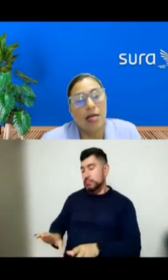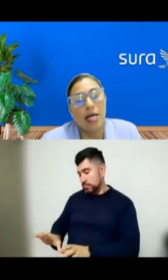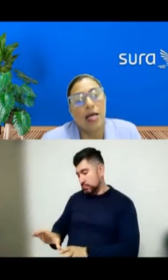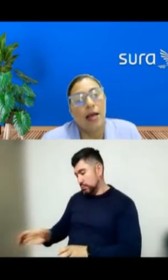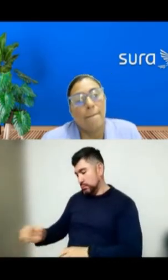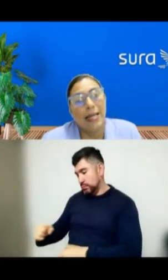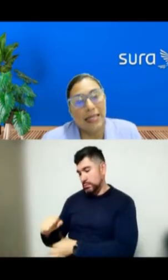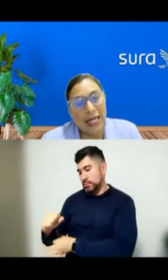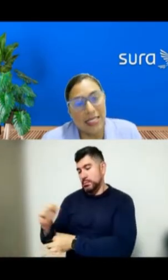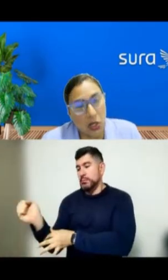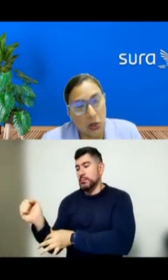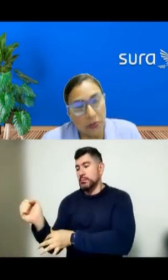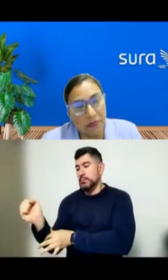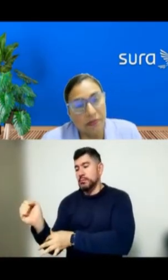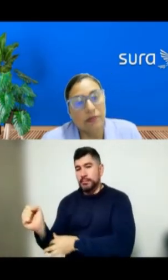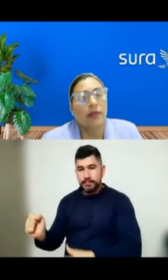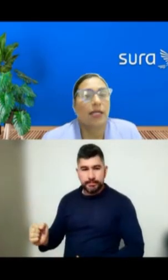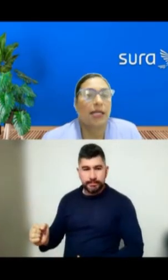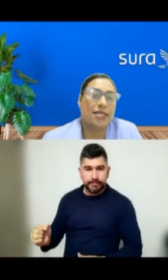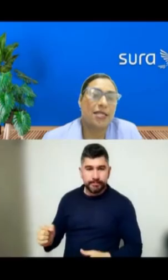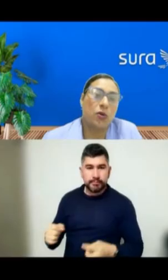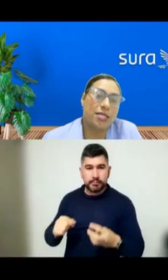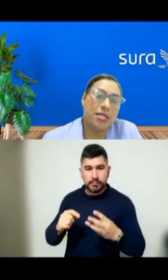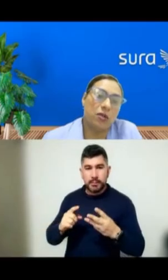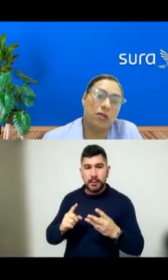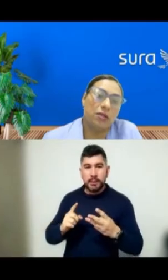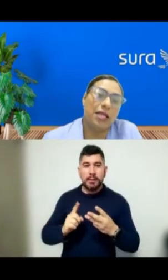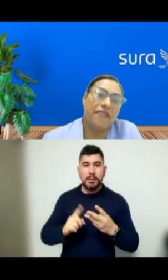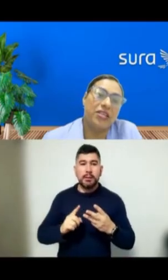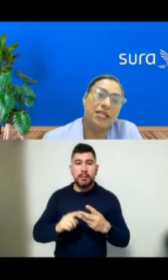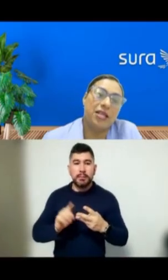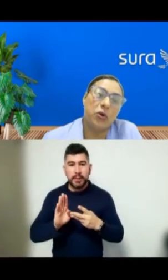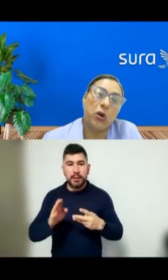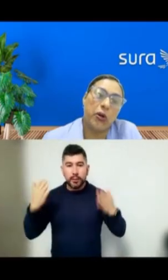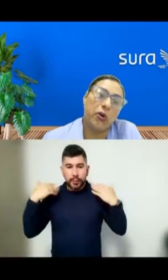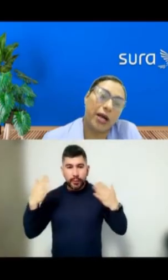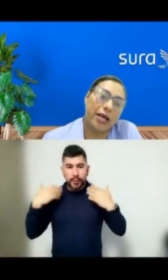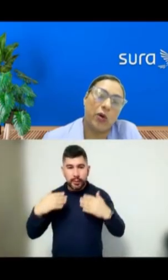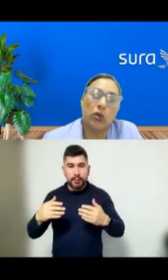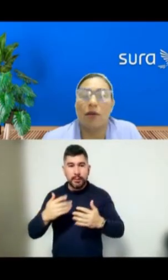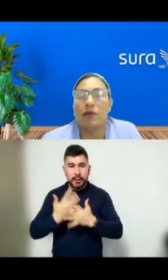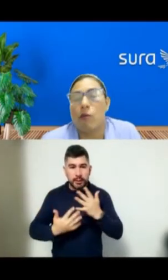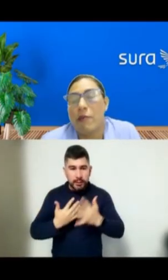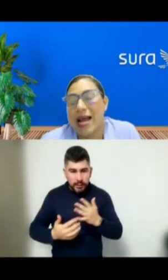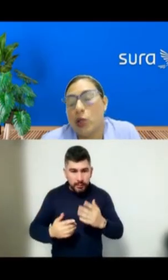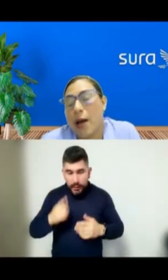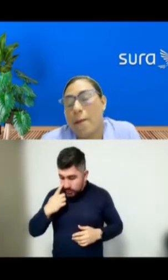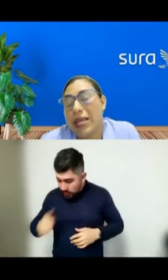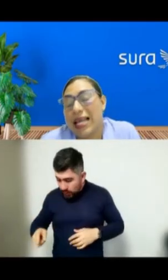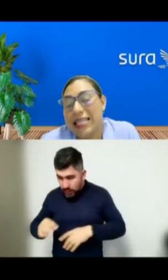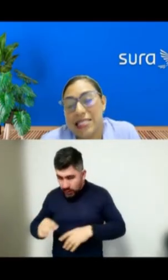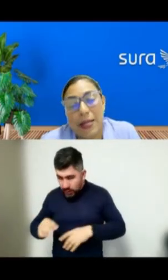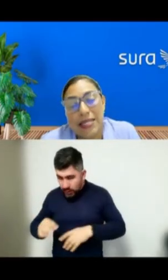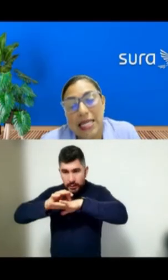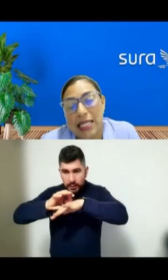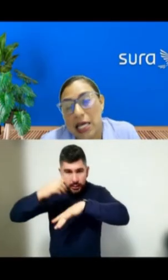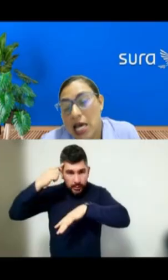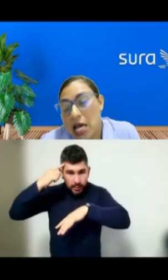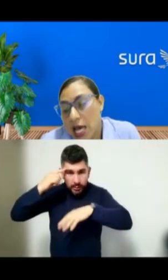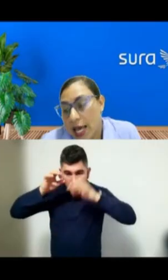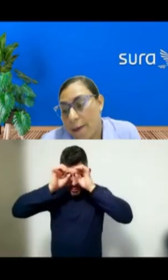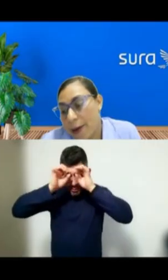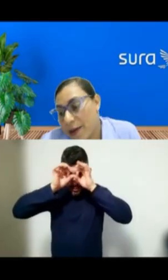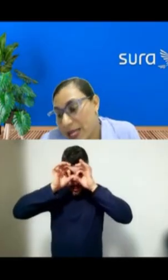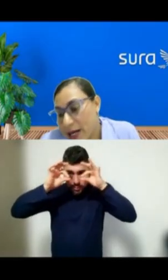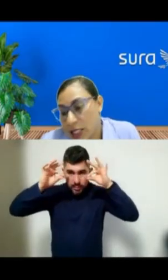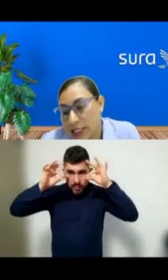aérea. Ventilación, la circulación, déficit neurológico, que hay cuando que estamos mirando las pupilas de ese